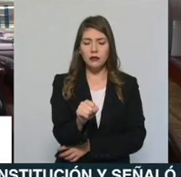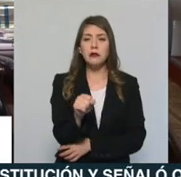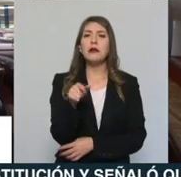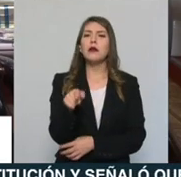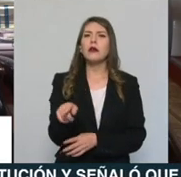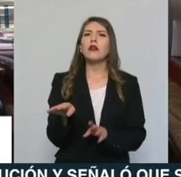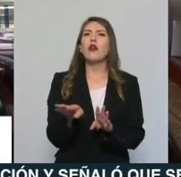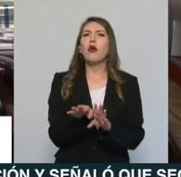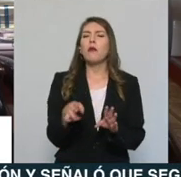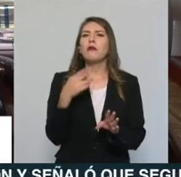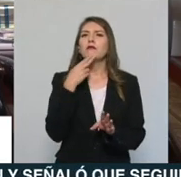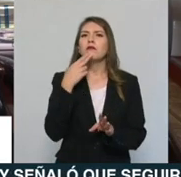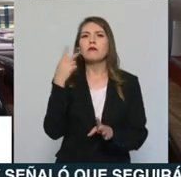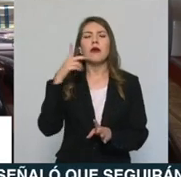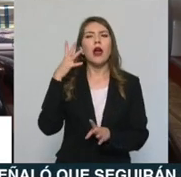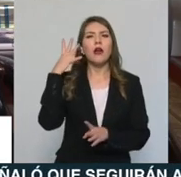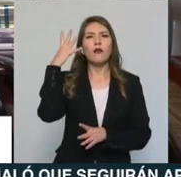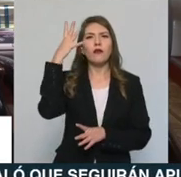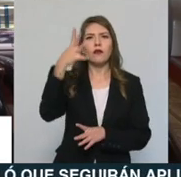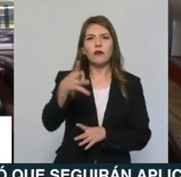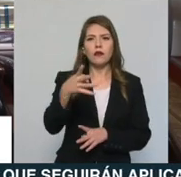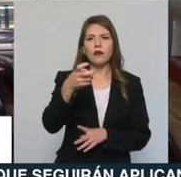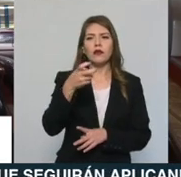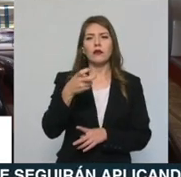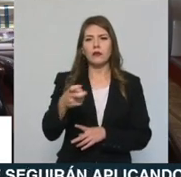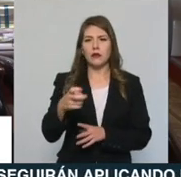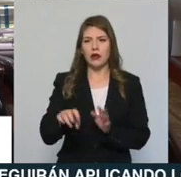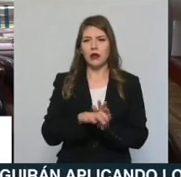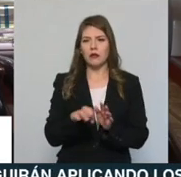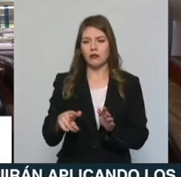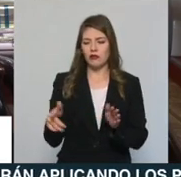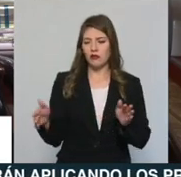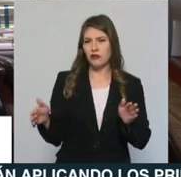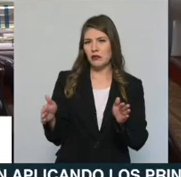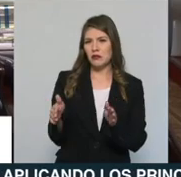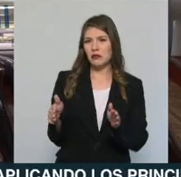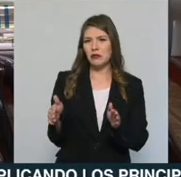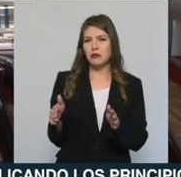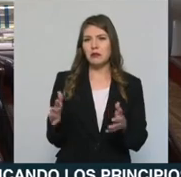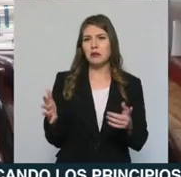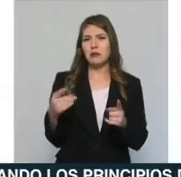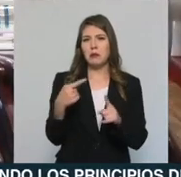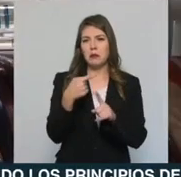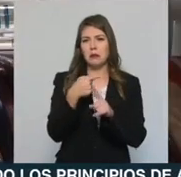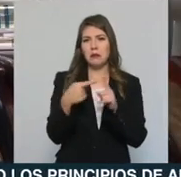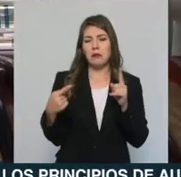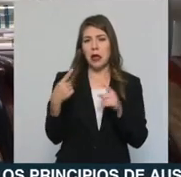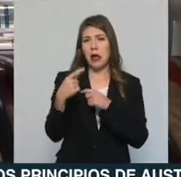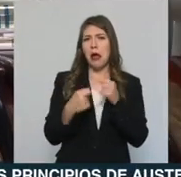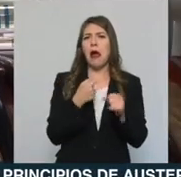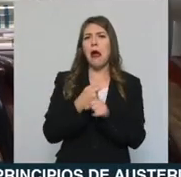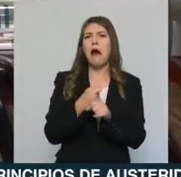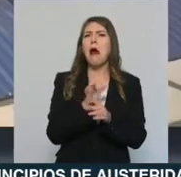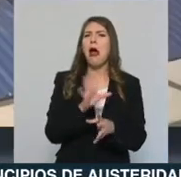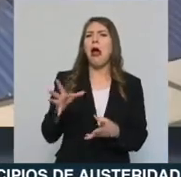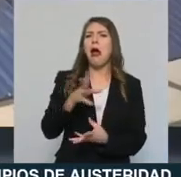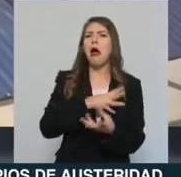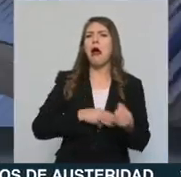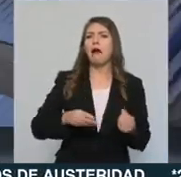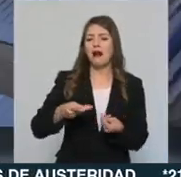al cabo que se viene manejando. Por ejemplo, este pequeño, medio año ya lo recuperamos,